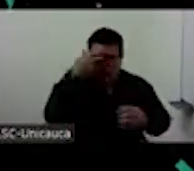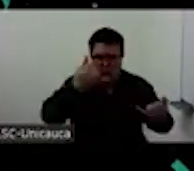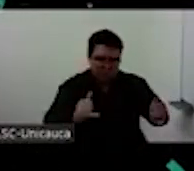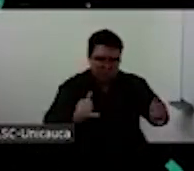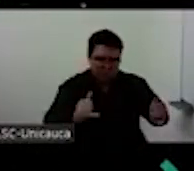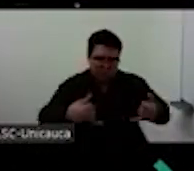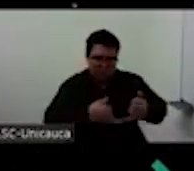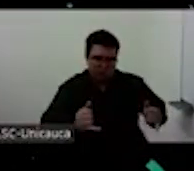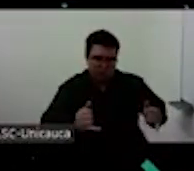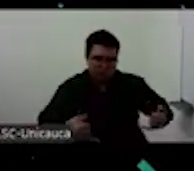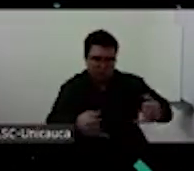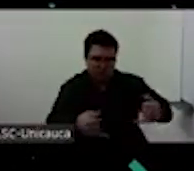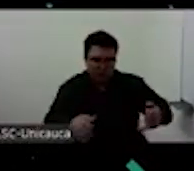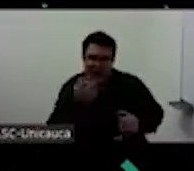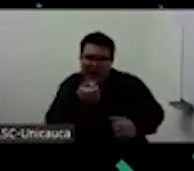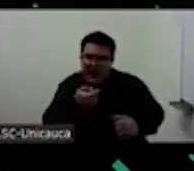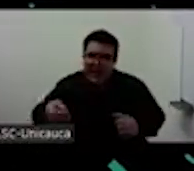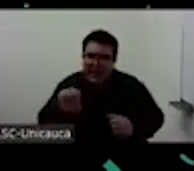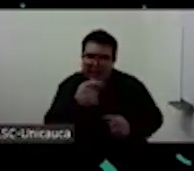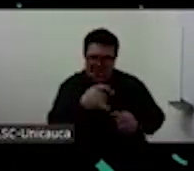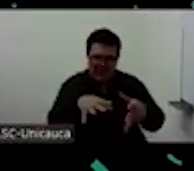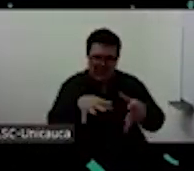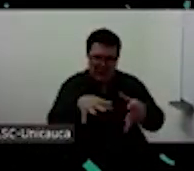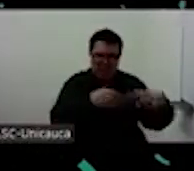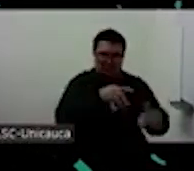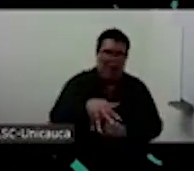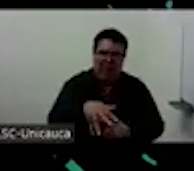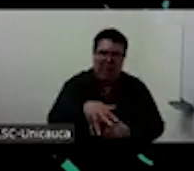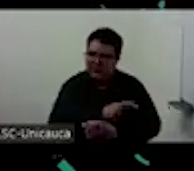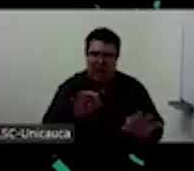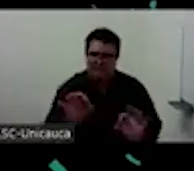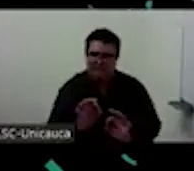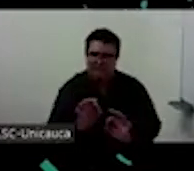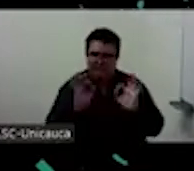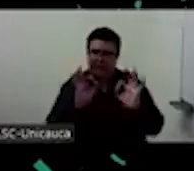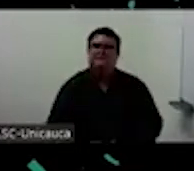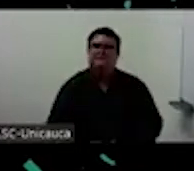no contaminarlas del plástico. Otro símbolo